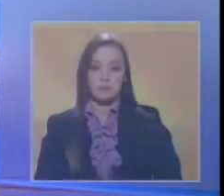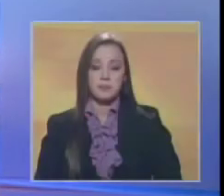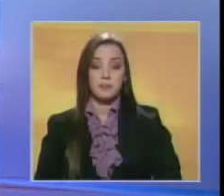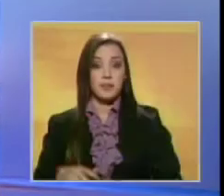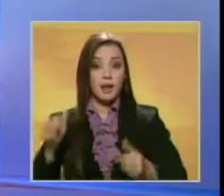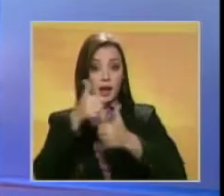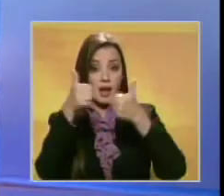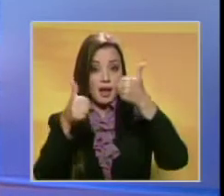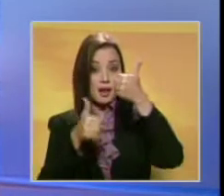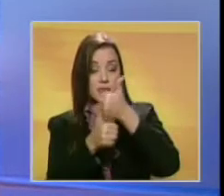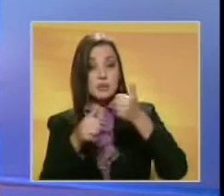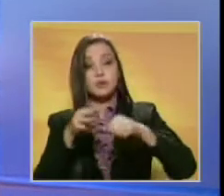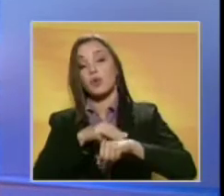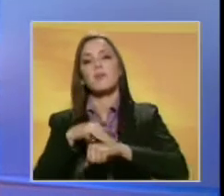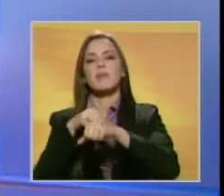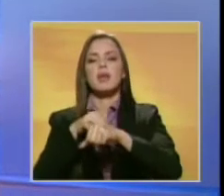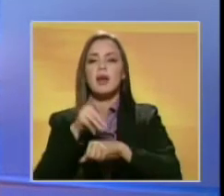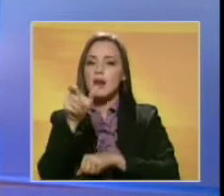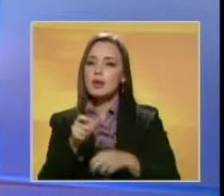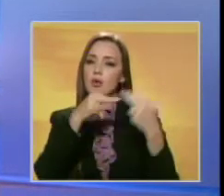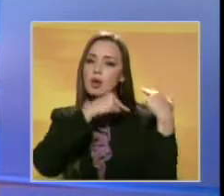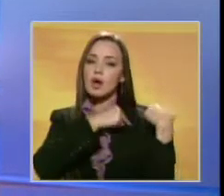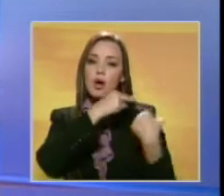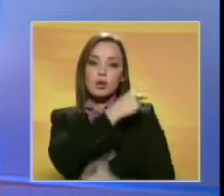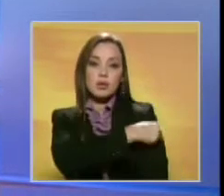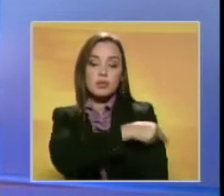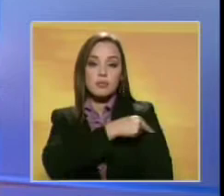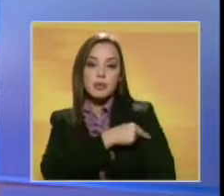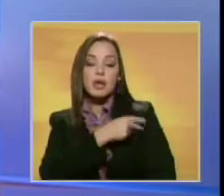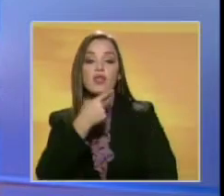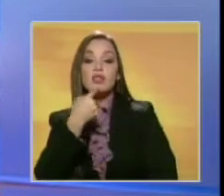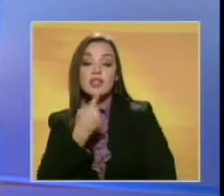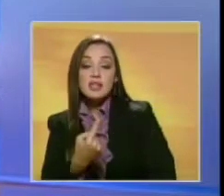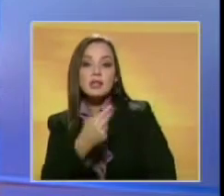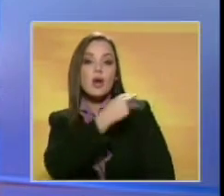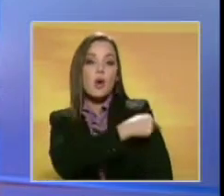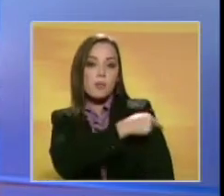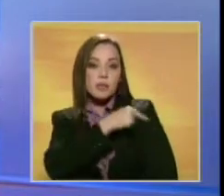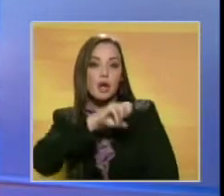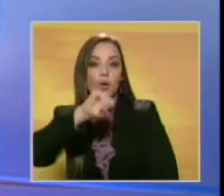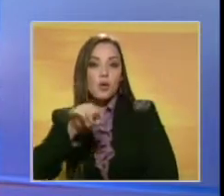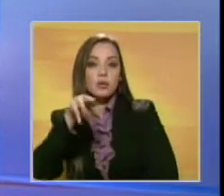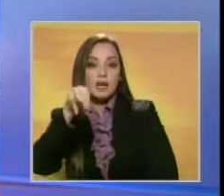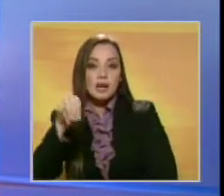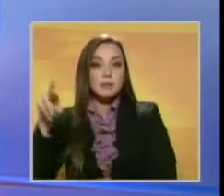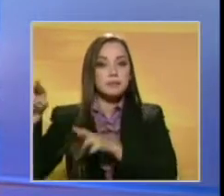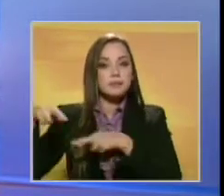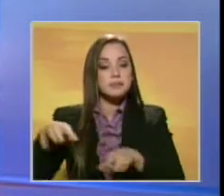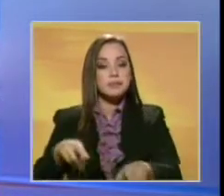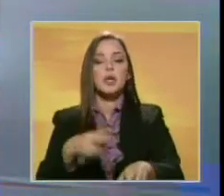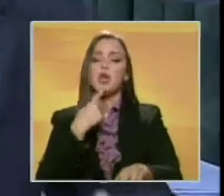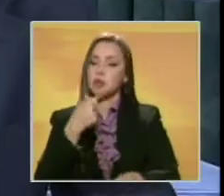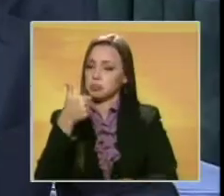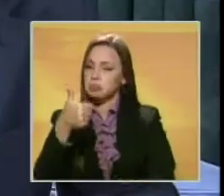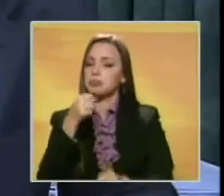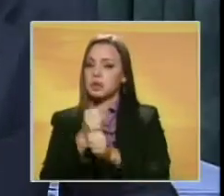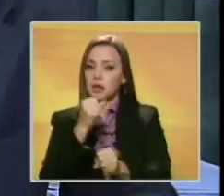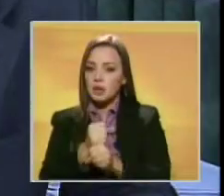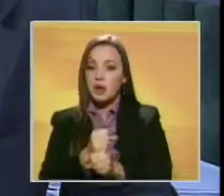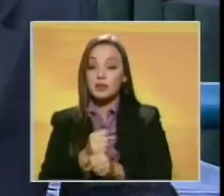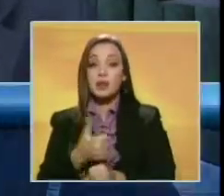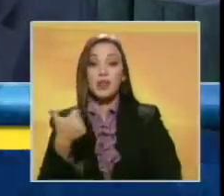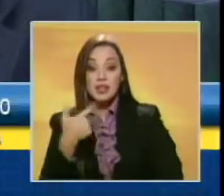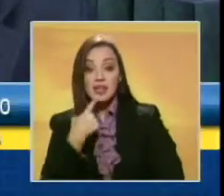El viceministro de Hospitales, Francisco Hernández, afirmó que el Hospital JM de Los Ríos se encuentra operativo. Hernández admitió que ese hospital de niños